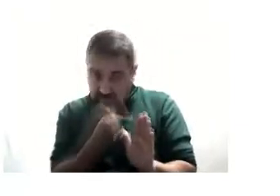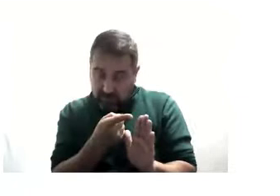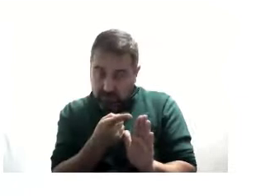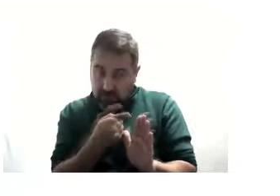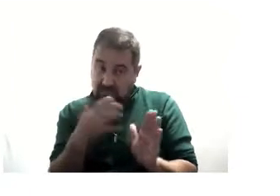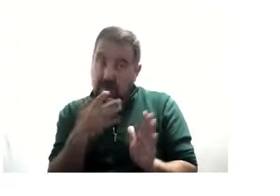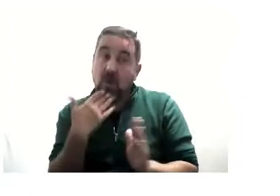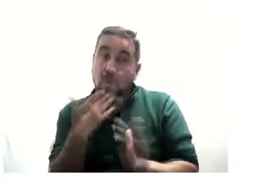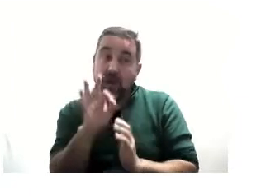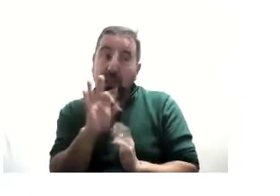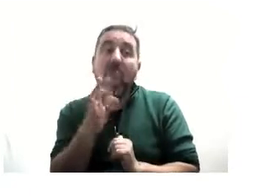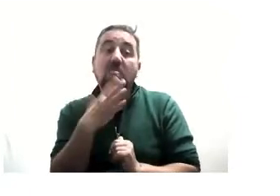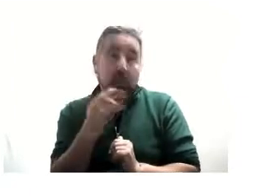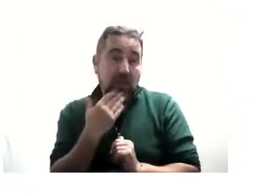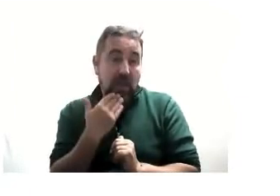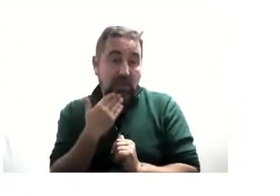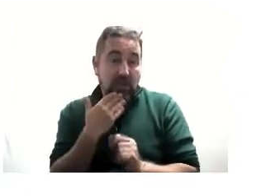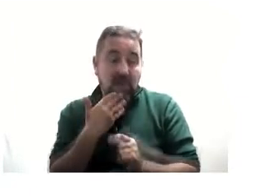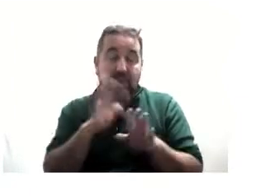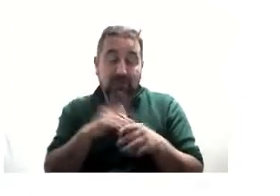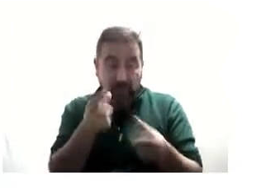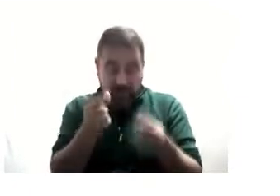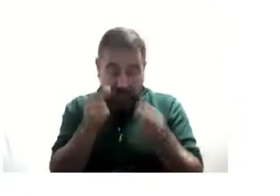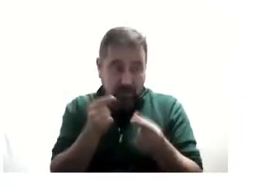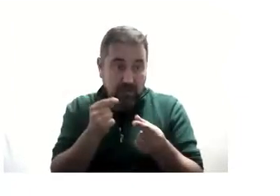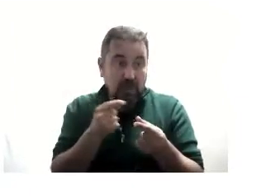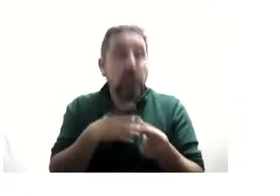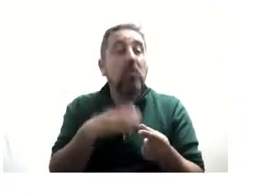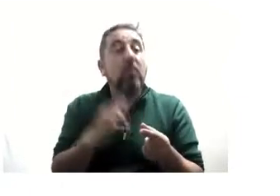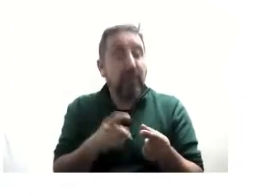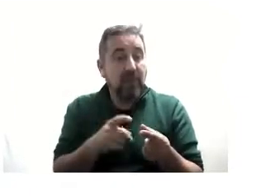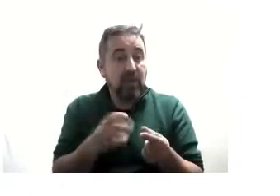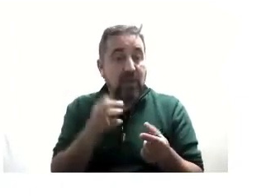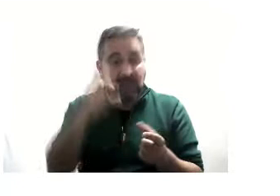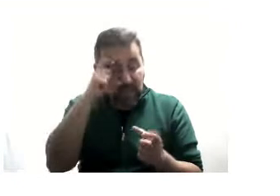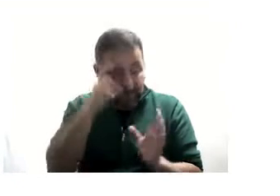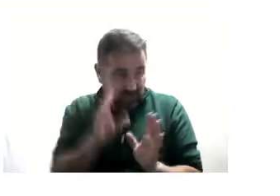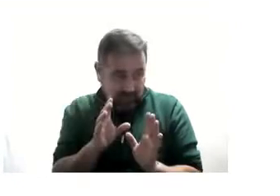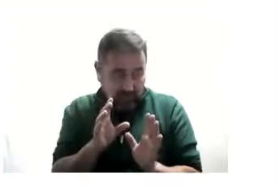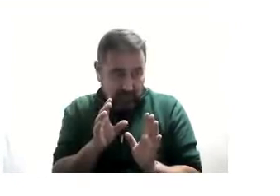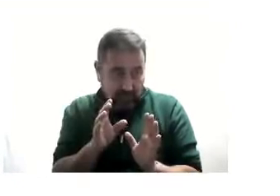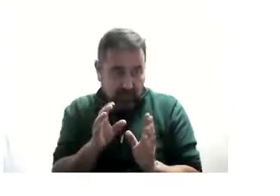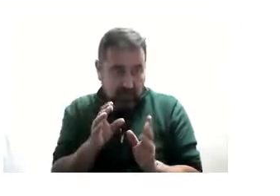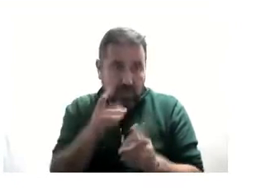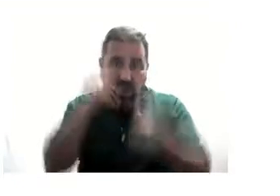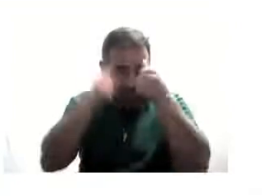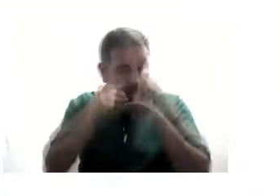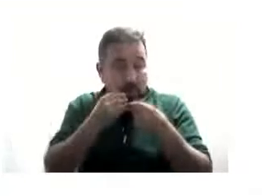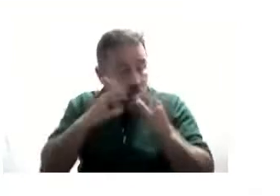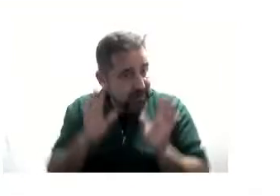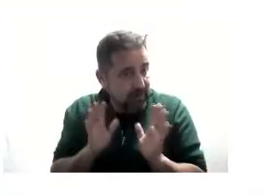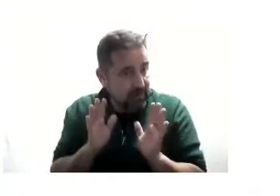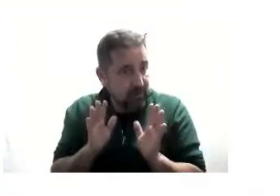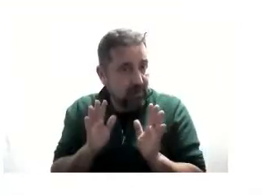cumplas 40, 50 años vas a tener presbicia y eso puede hacer que necesites gafas a pesar de que la cirugía haya ido muy bien. Y claro,